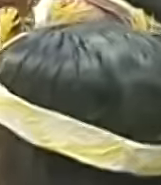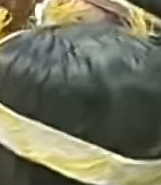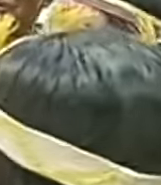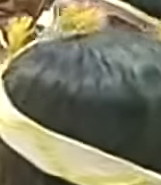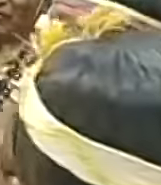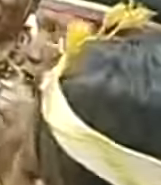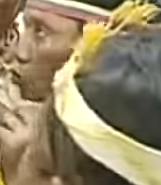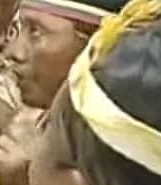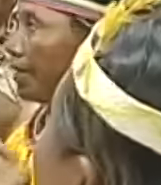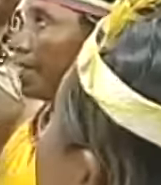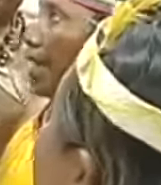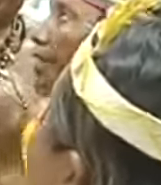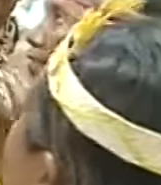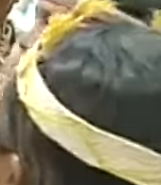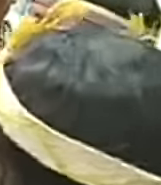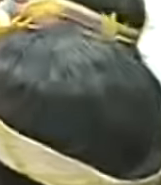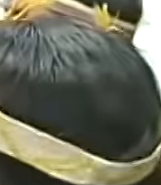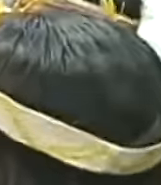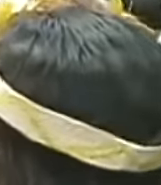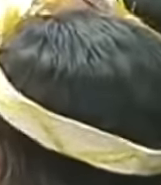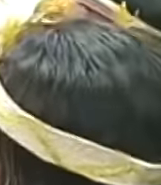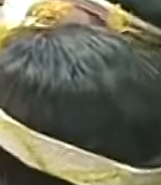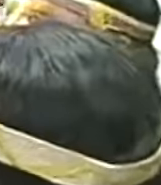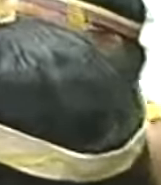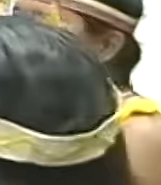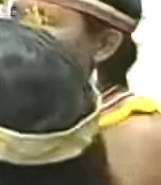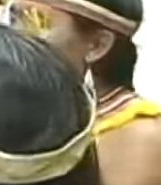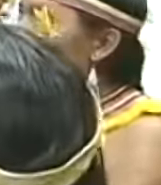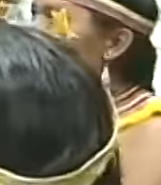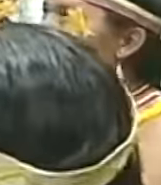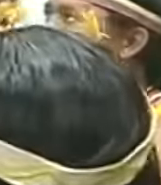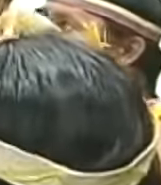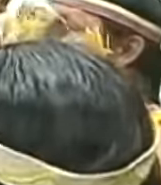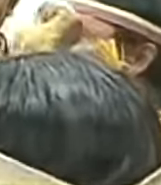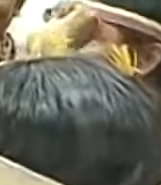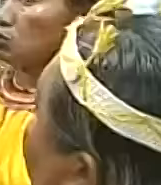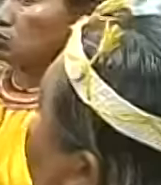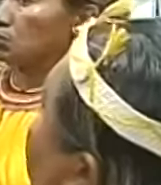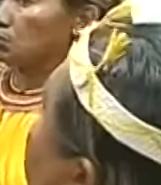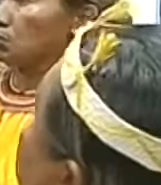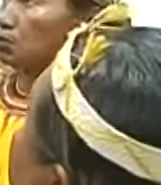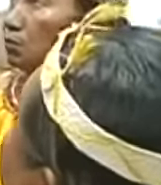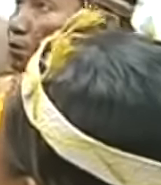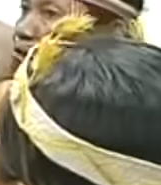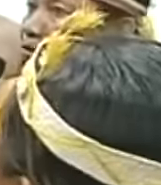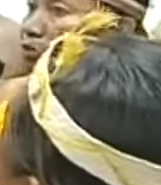del estado Delta Amacuro. Aquí estamos. Muy bien, todo vamos para tú.